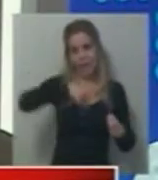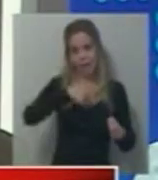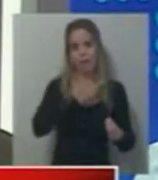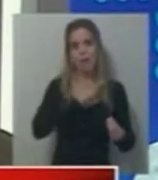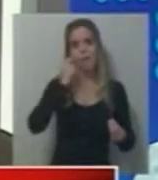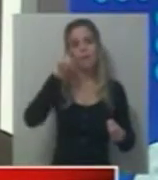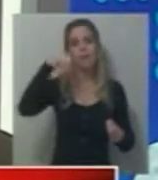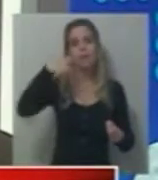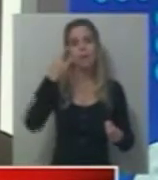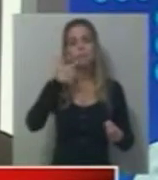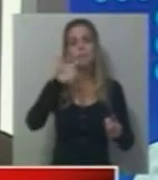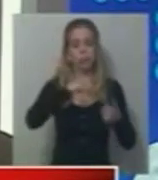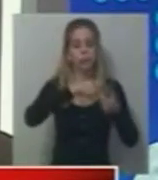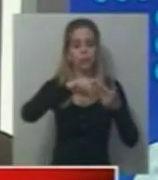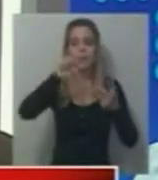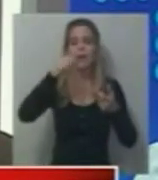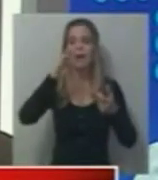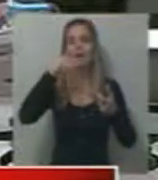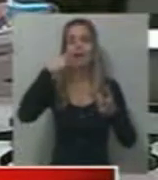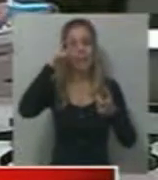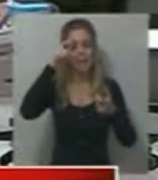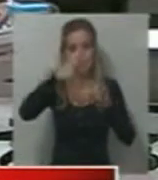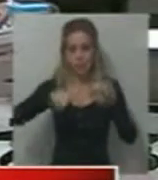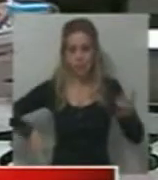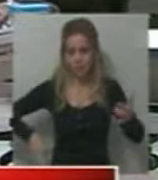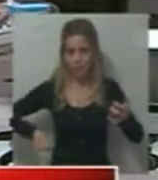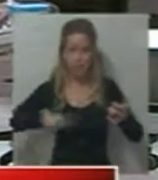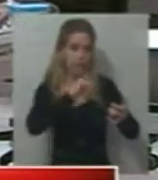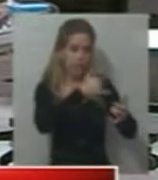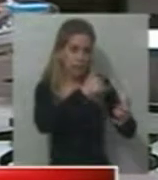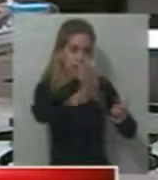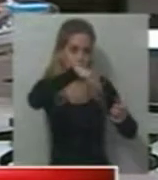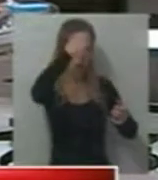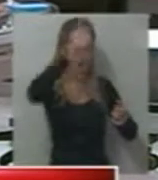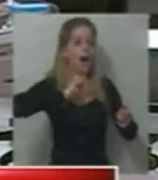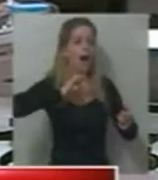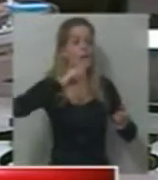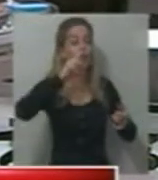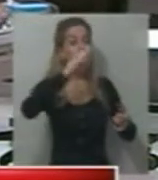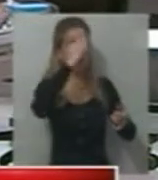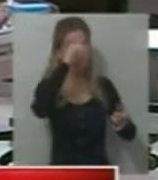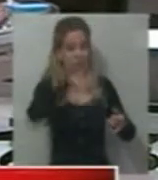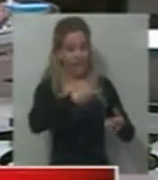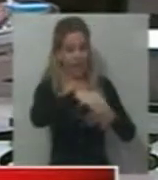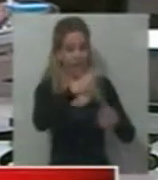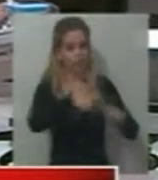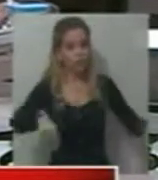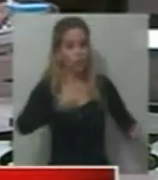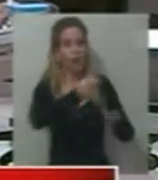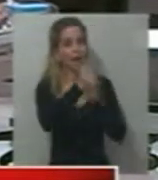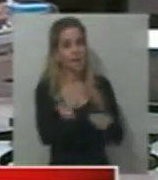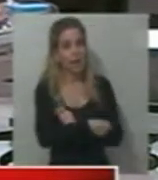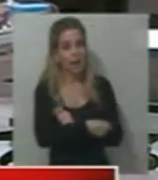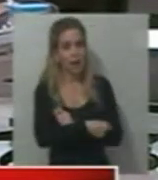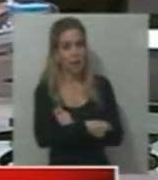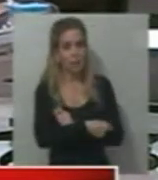ahora. Pero por eso, ¿ahora cambió? En el 2015, porque en 2015 las cosas cambian, porque la presidenta ya no tiene poder de reelección. ¿Quién va a decir si es Scioli o Uribarri?